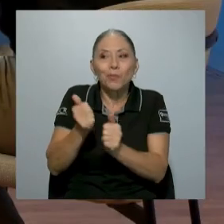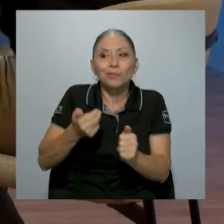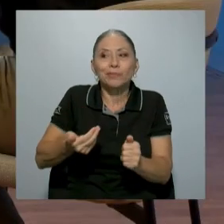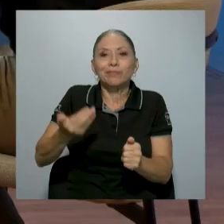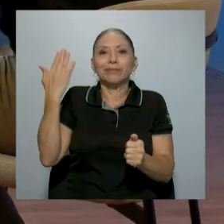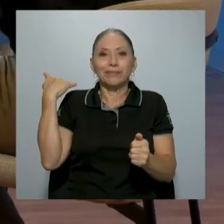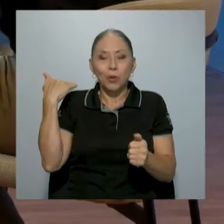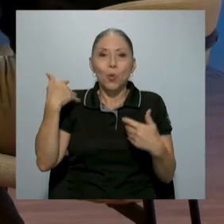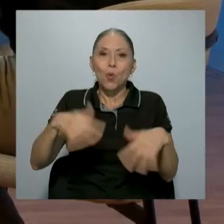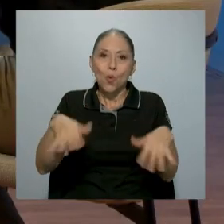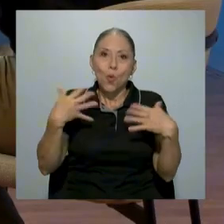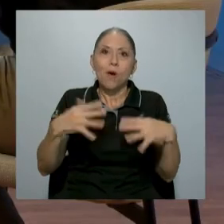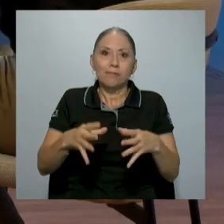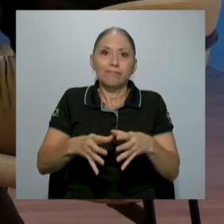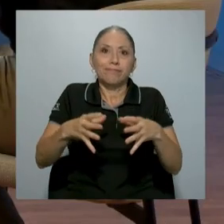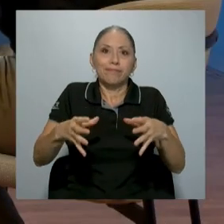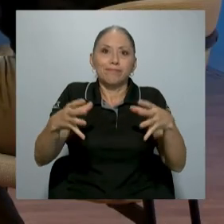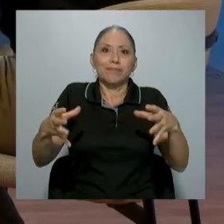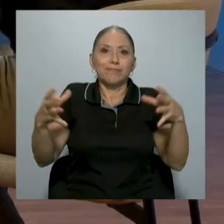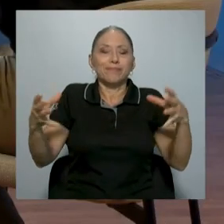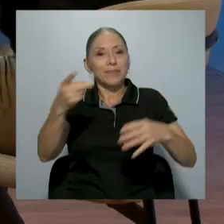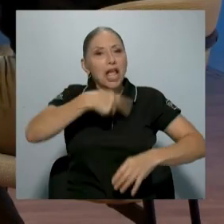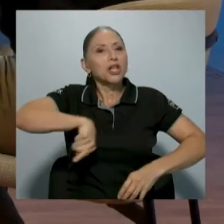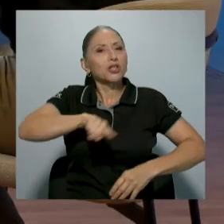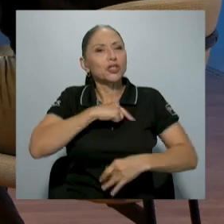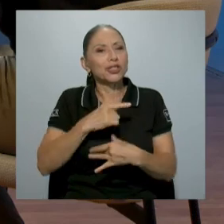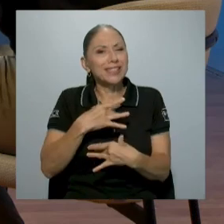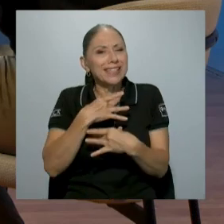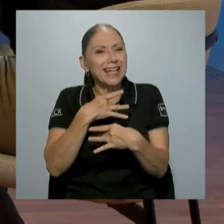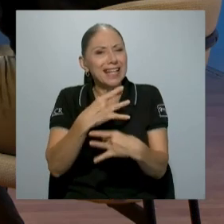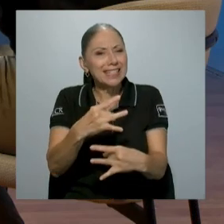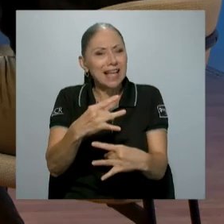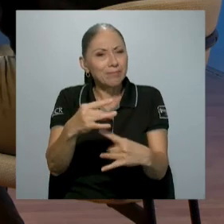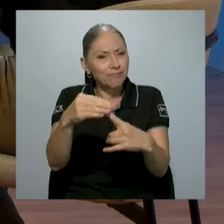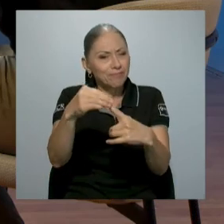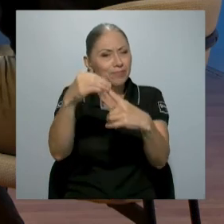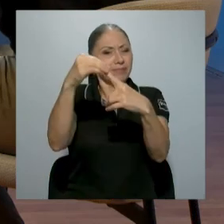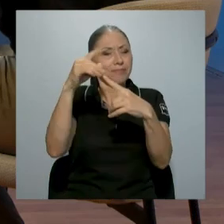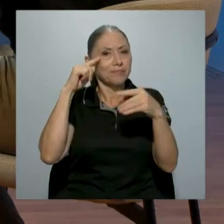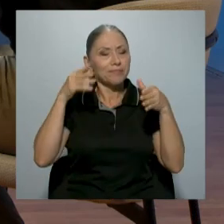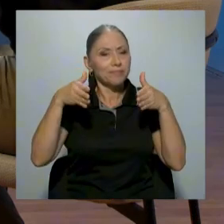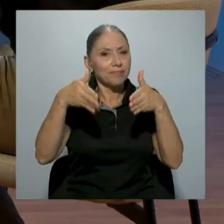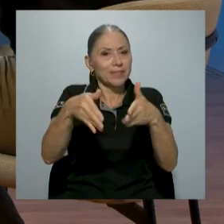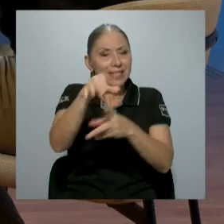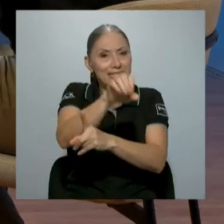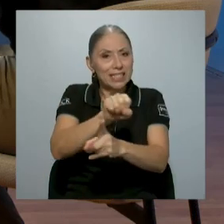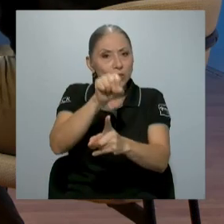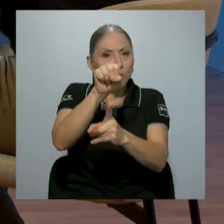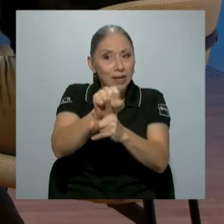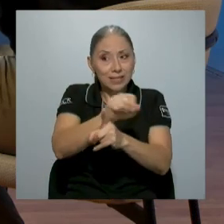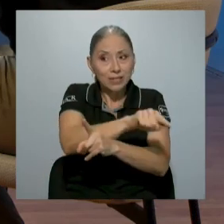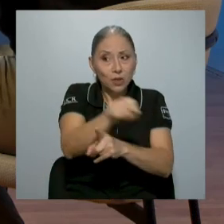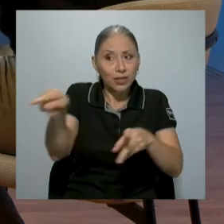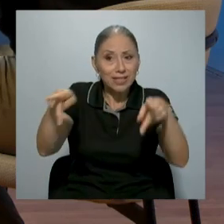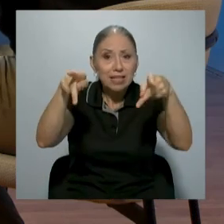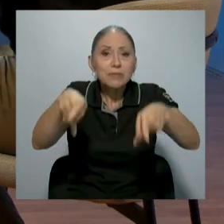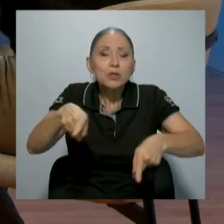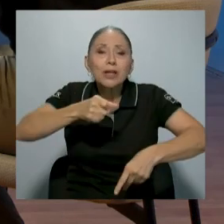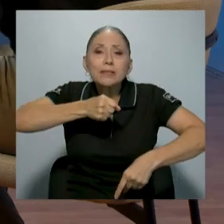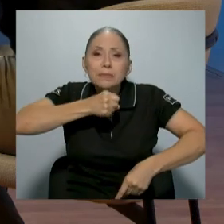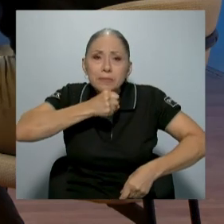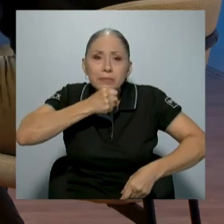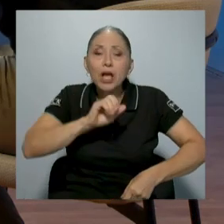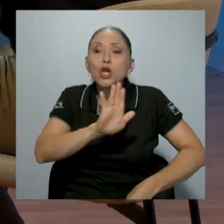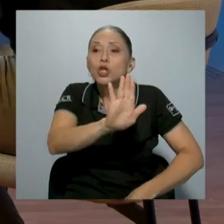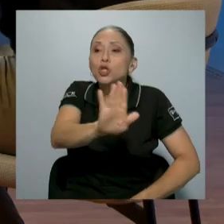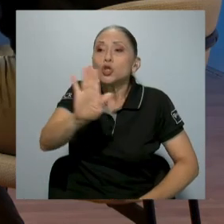nos interesa a nosotros centrarnos en la situación, ¿verdad?, que vive esta población, sus necesidades,